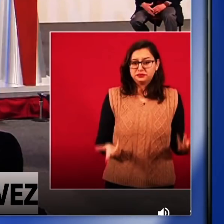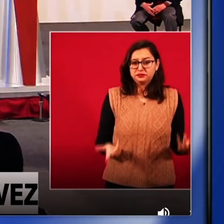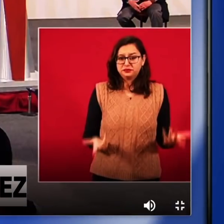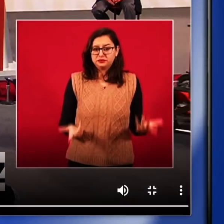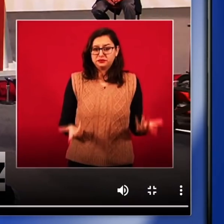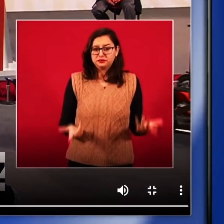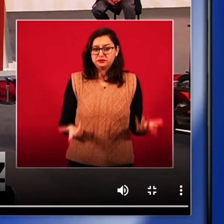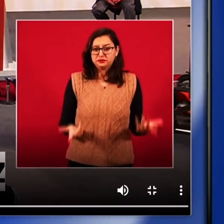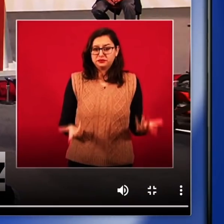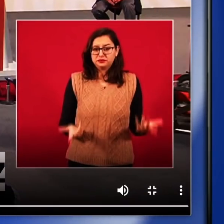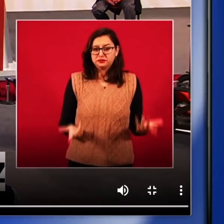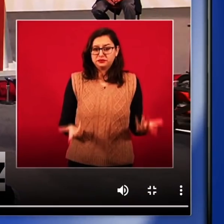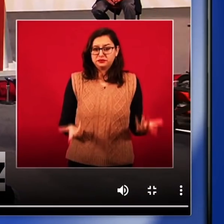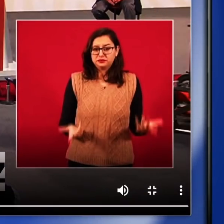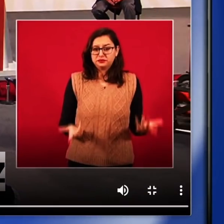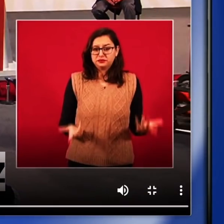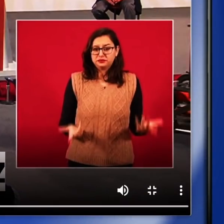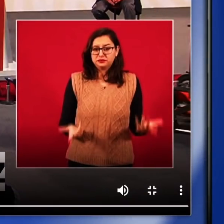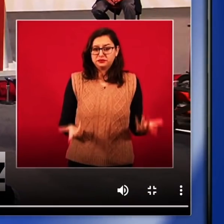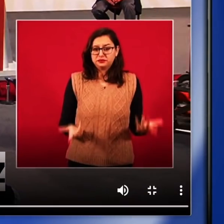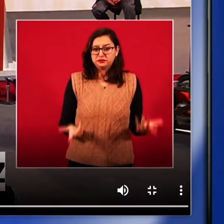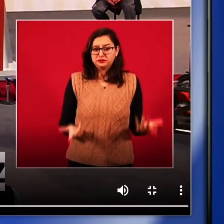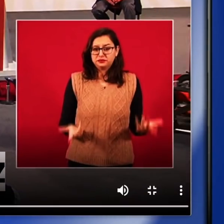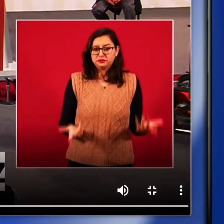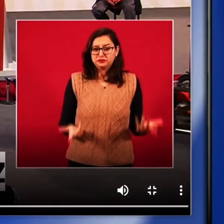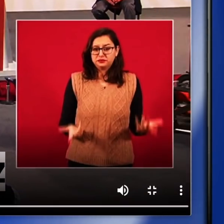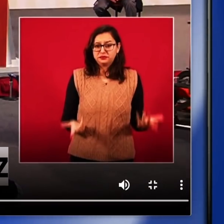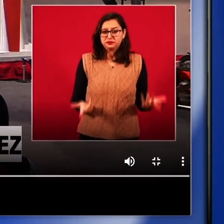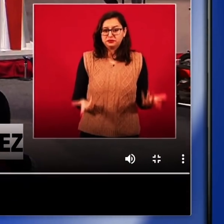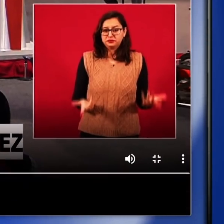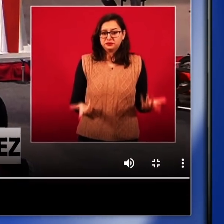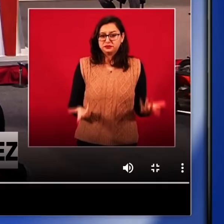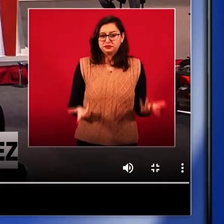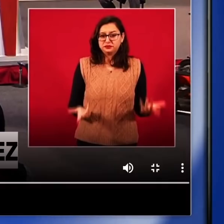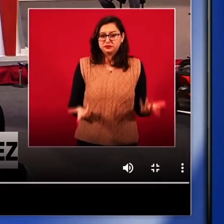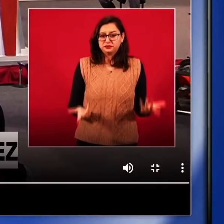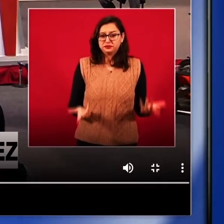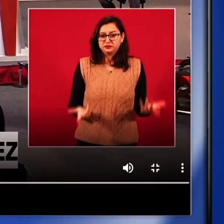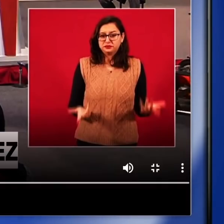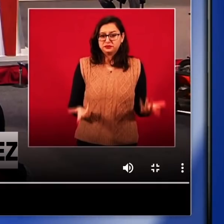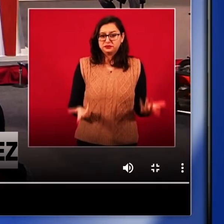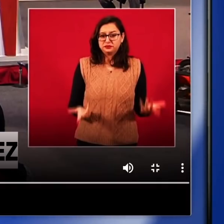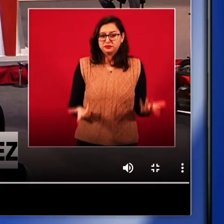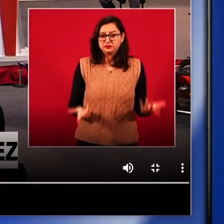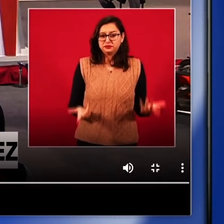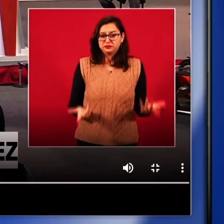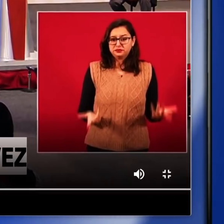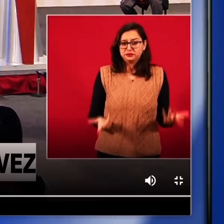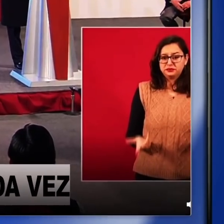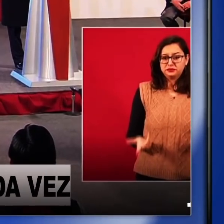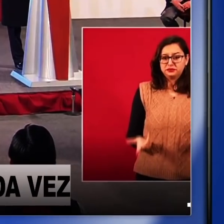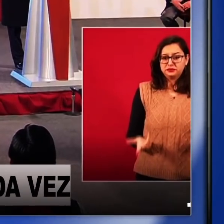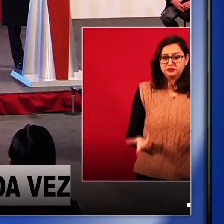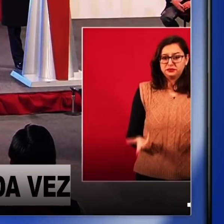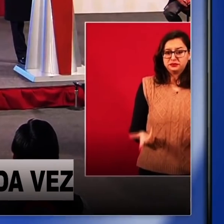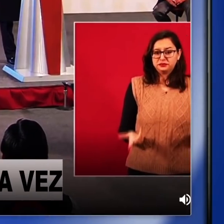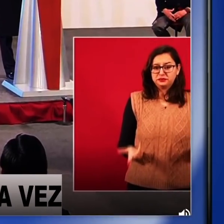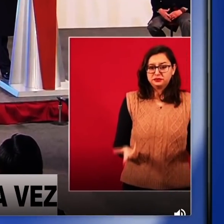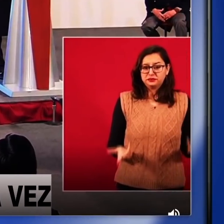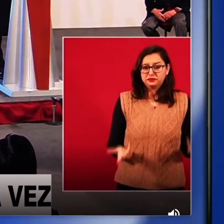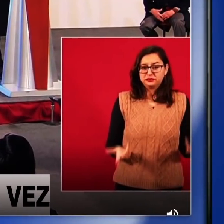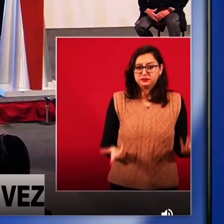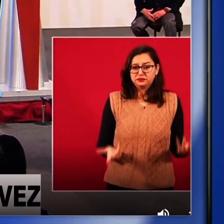dice, sí, trabaja aquí, pero no cobra ni un sueldo, no se está